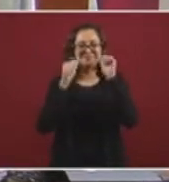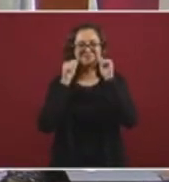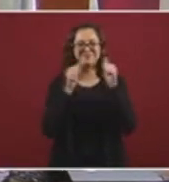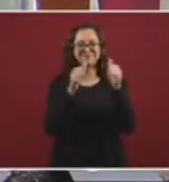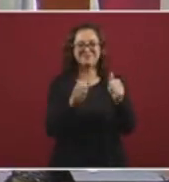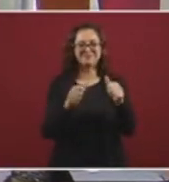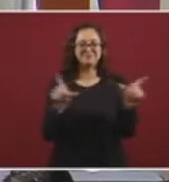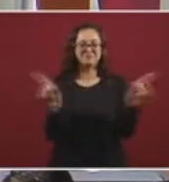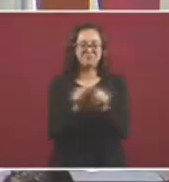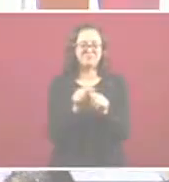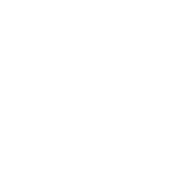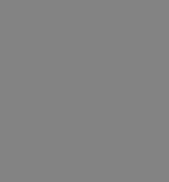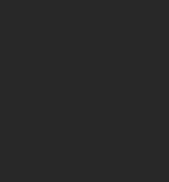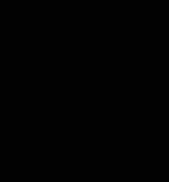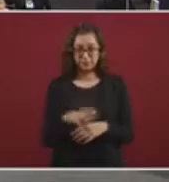muy breve.